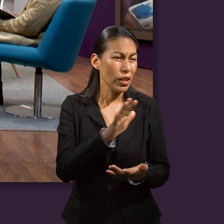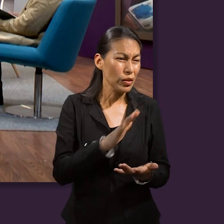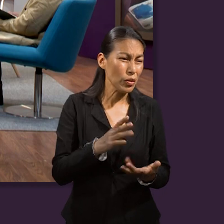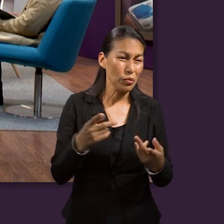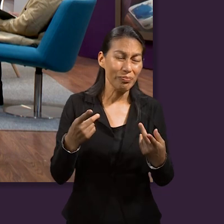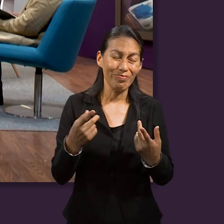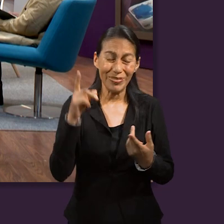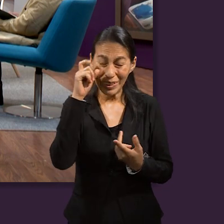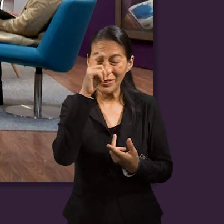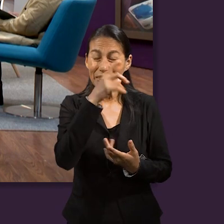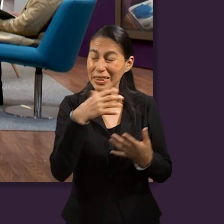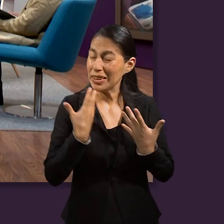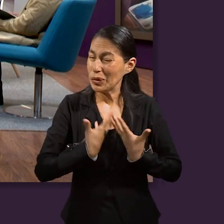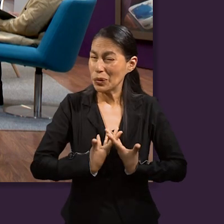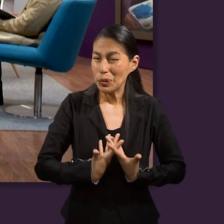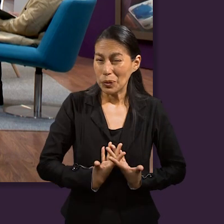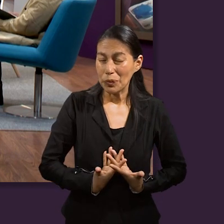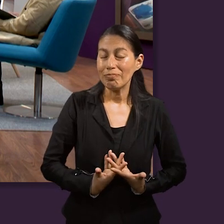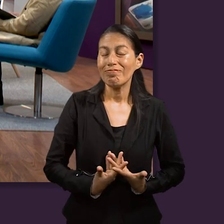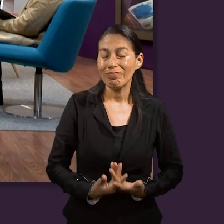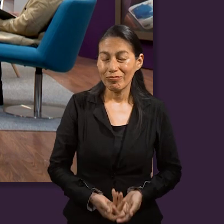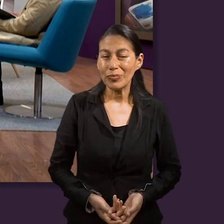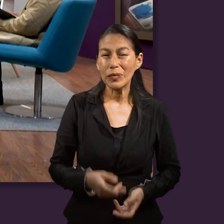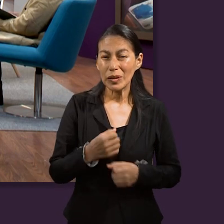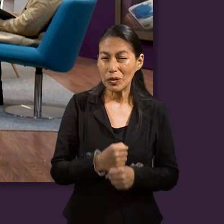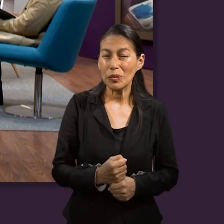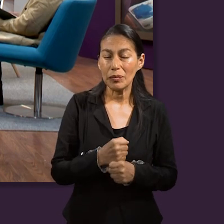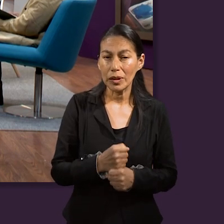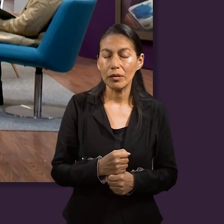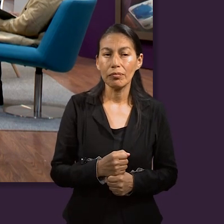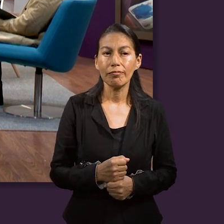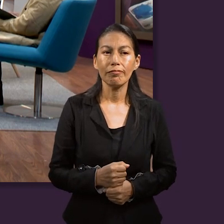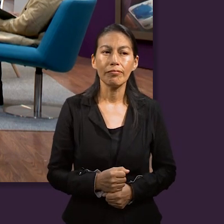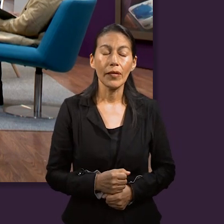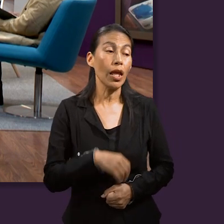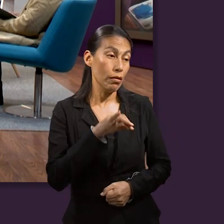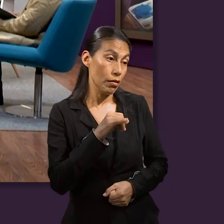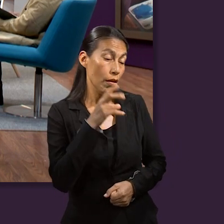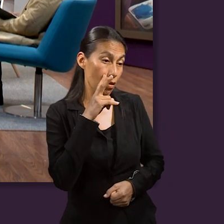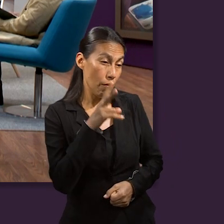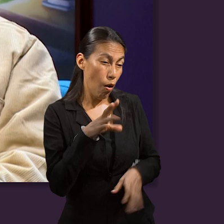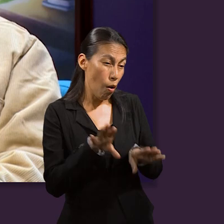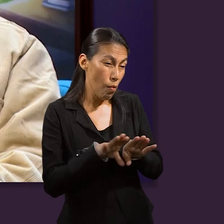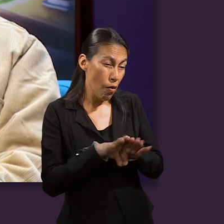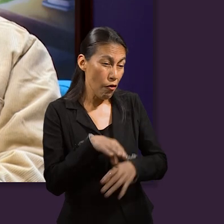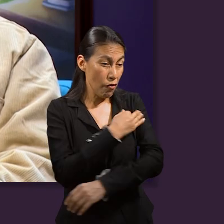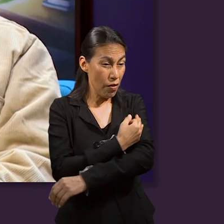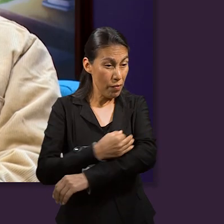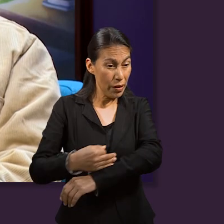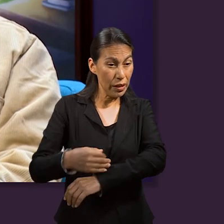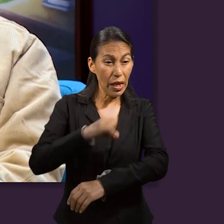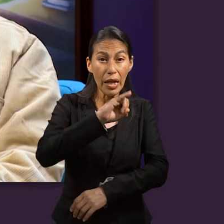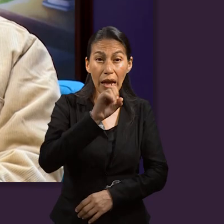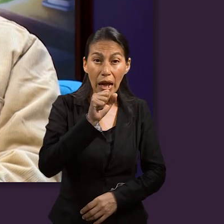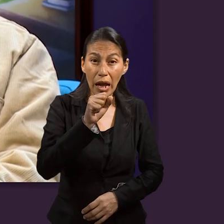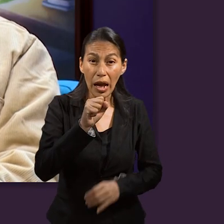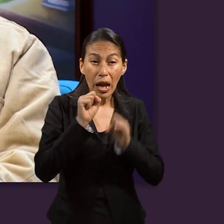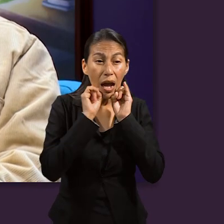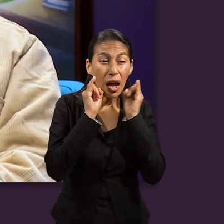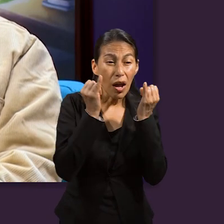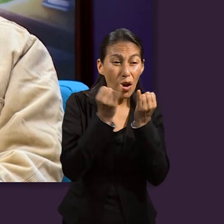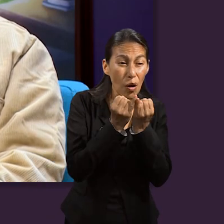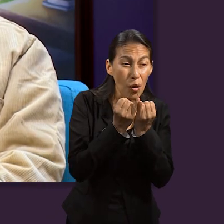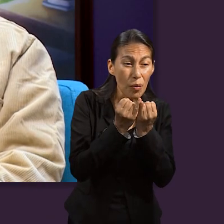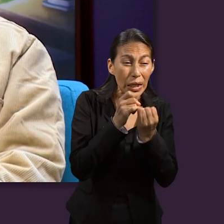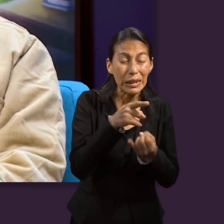trauma que provocaba esta situación bueno así podemos ver en la familia de jacob una familia muy